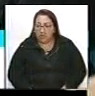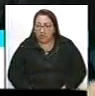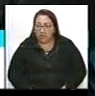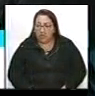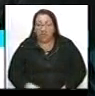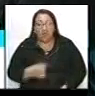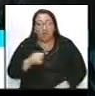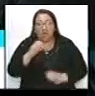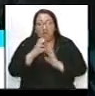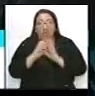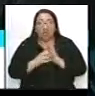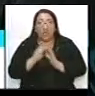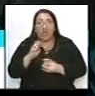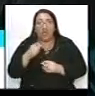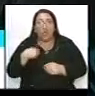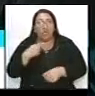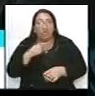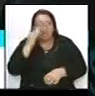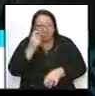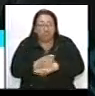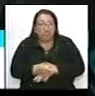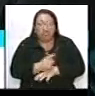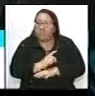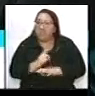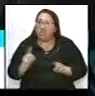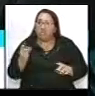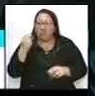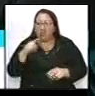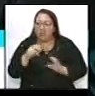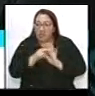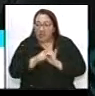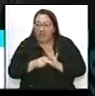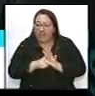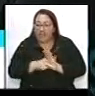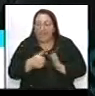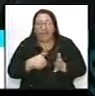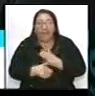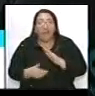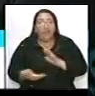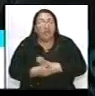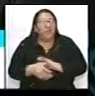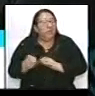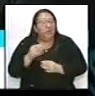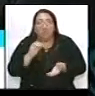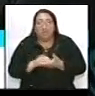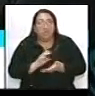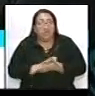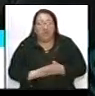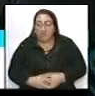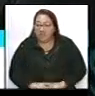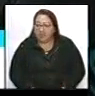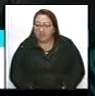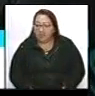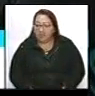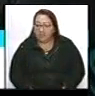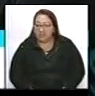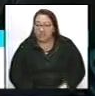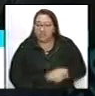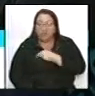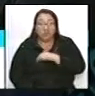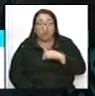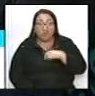vamos a determinar el delito, presidenta. Y por eso es que la norma del archivo no resulta aplicable. Porque nosotros